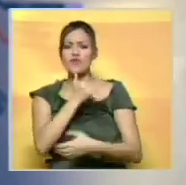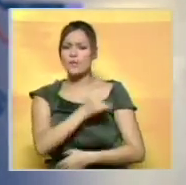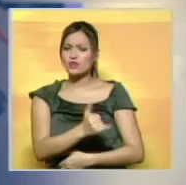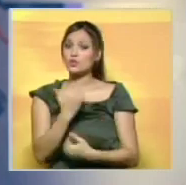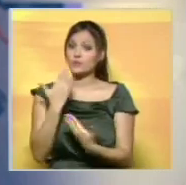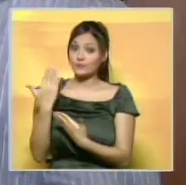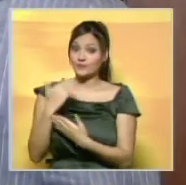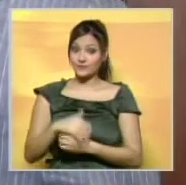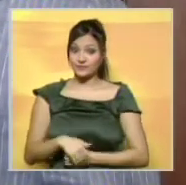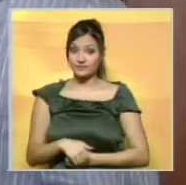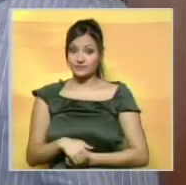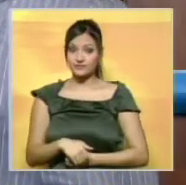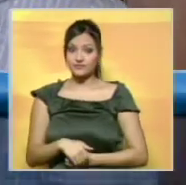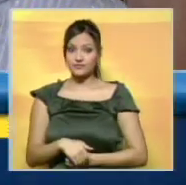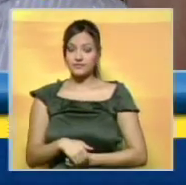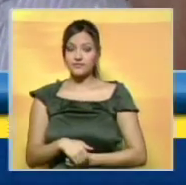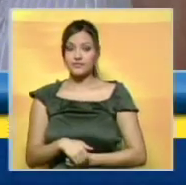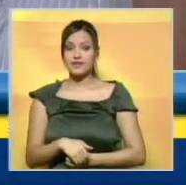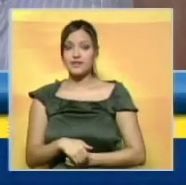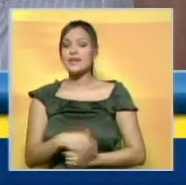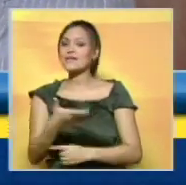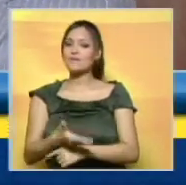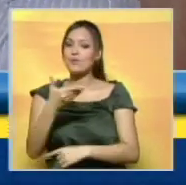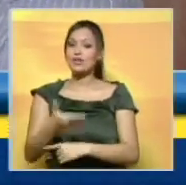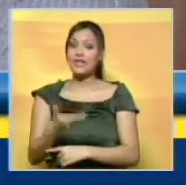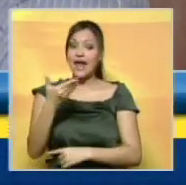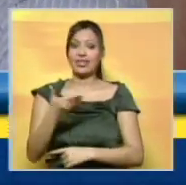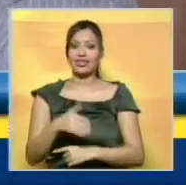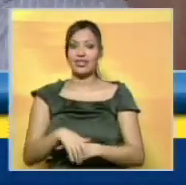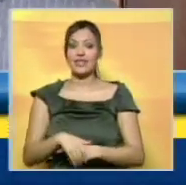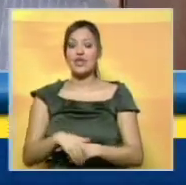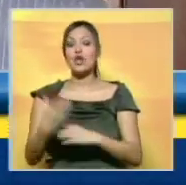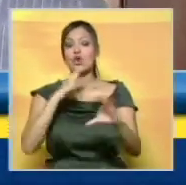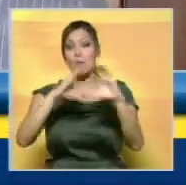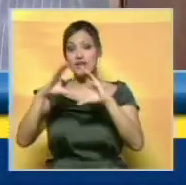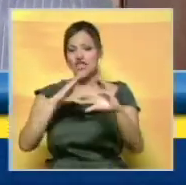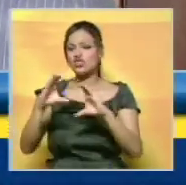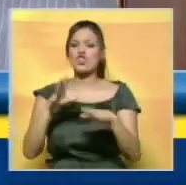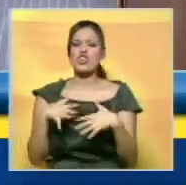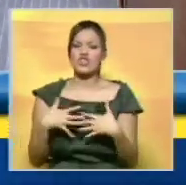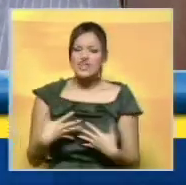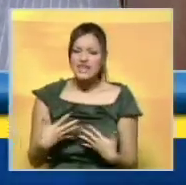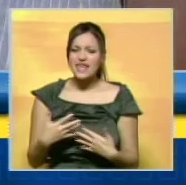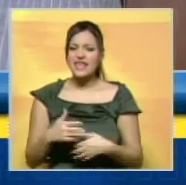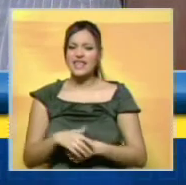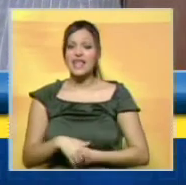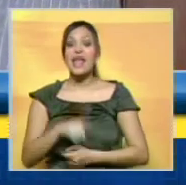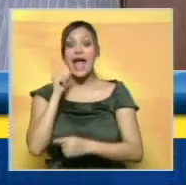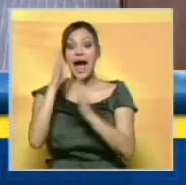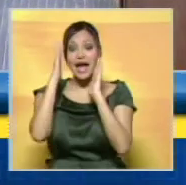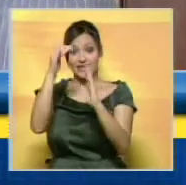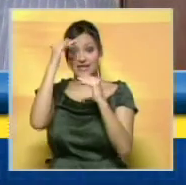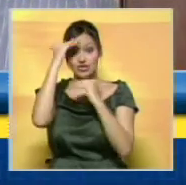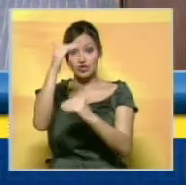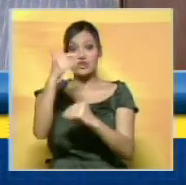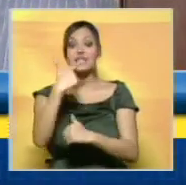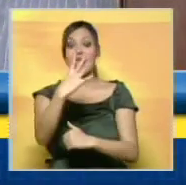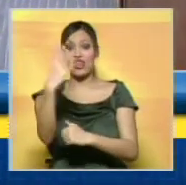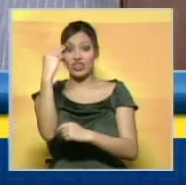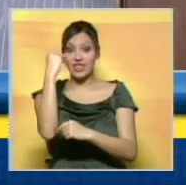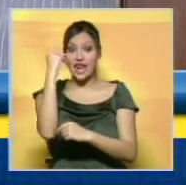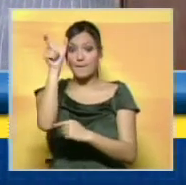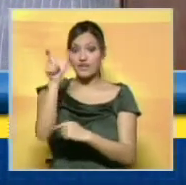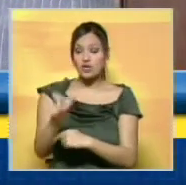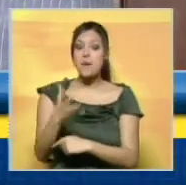la información. Lo más importante de nuestro método de comunicación es lo siguiente, que es escuchar lo que nos dicen a nosotros si